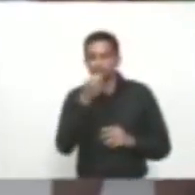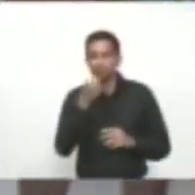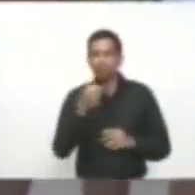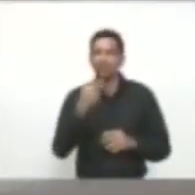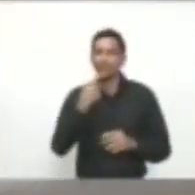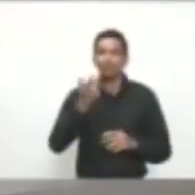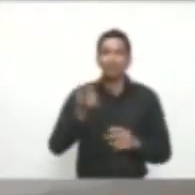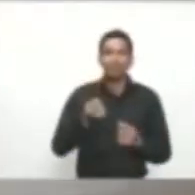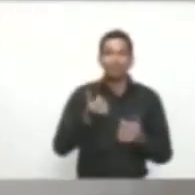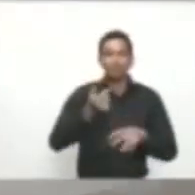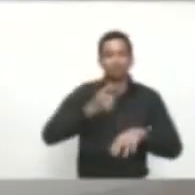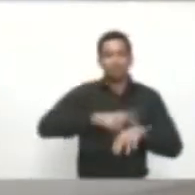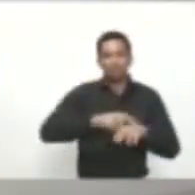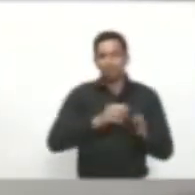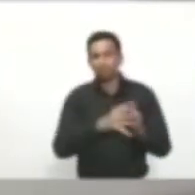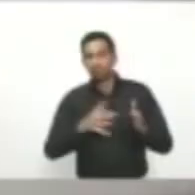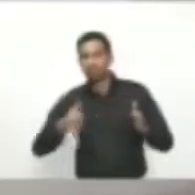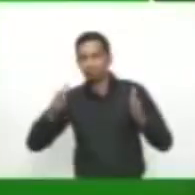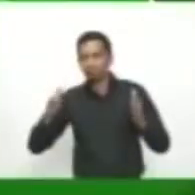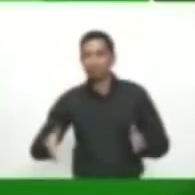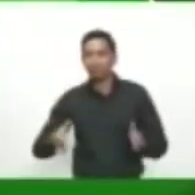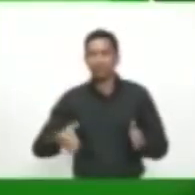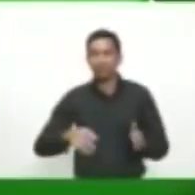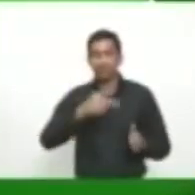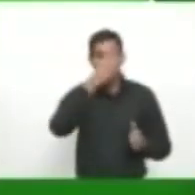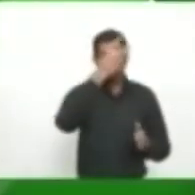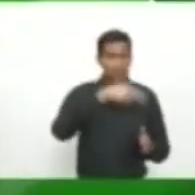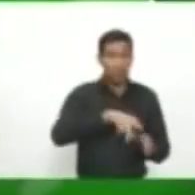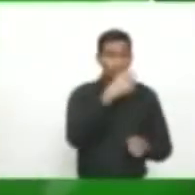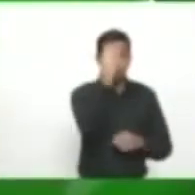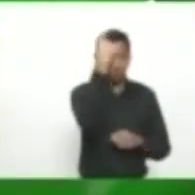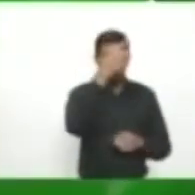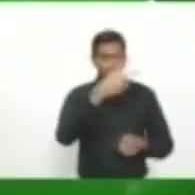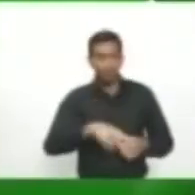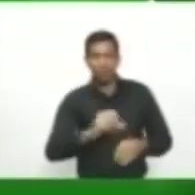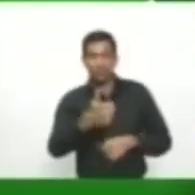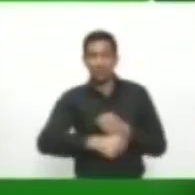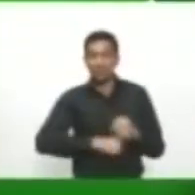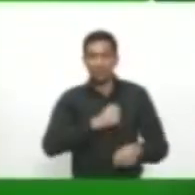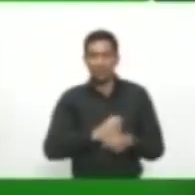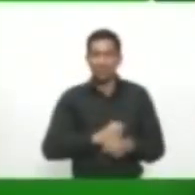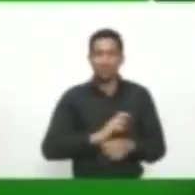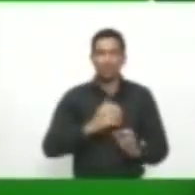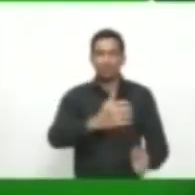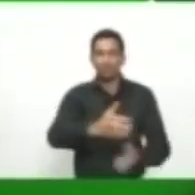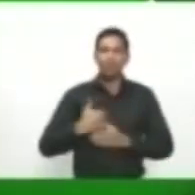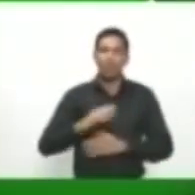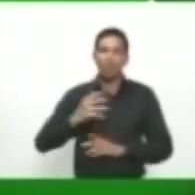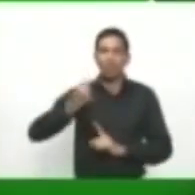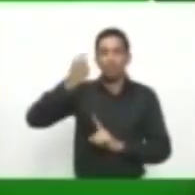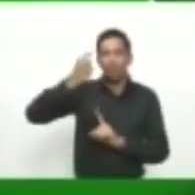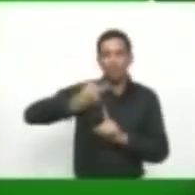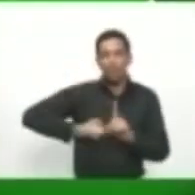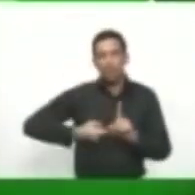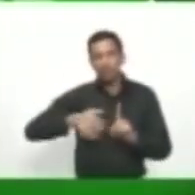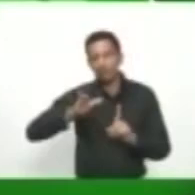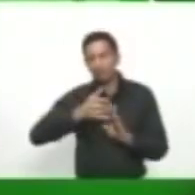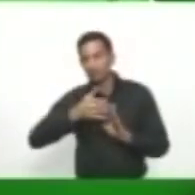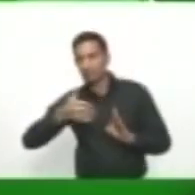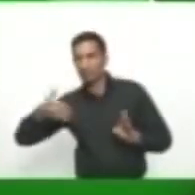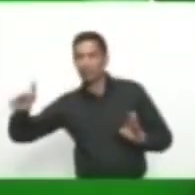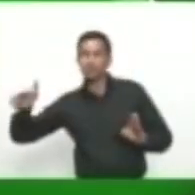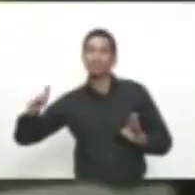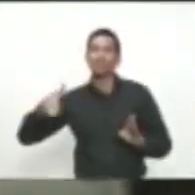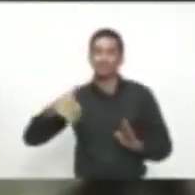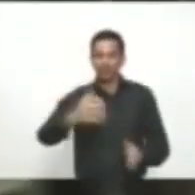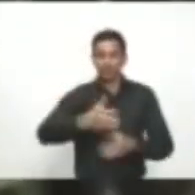de un dirigente político de tan solo 10 años de edad. Lo que tenemos que mentalizar es que ese pelado va a durar más de un mes más de nosotros. Más de un mes.